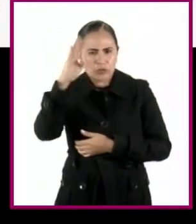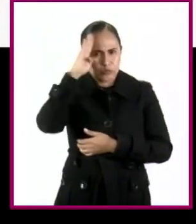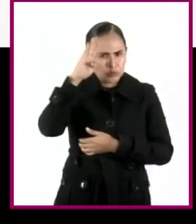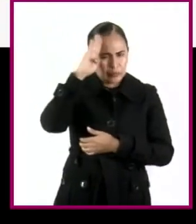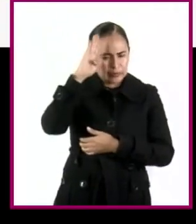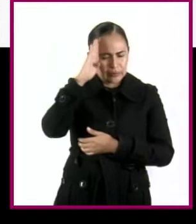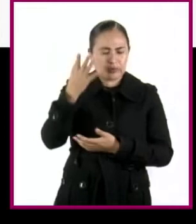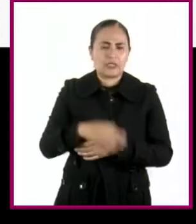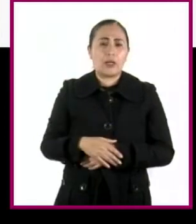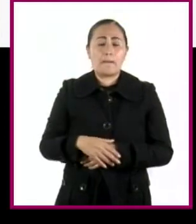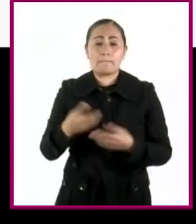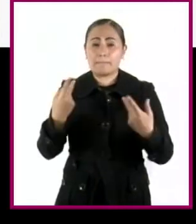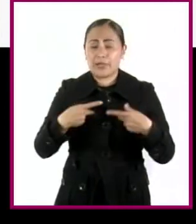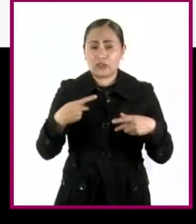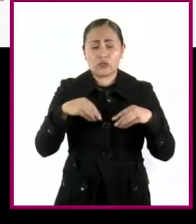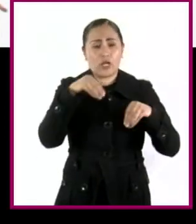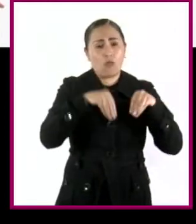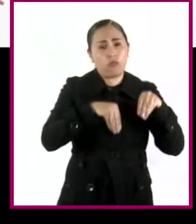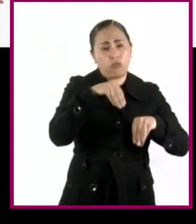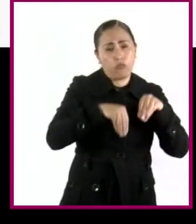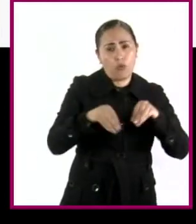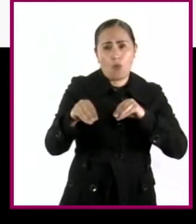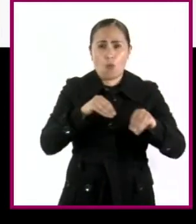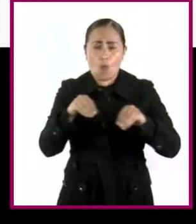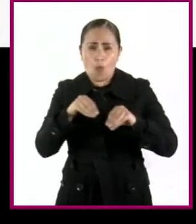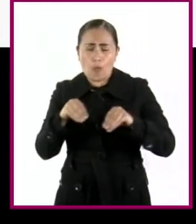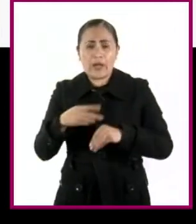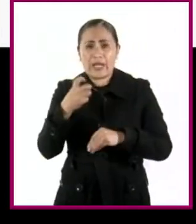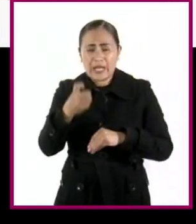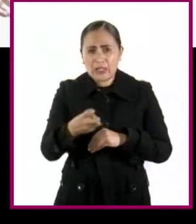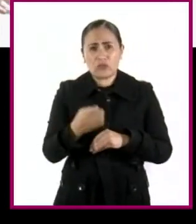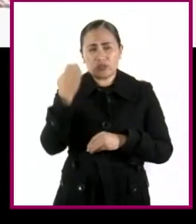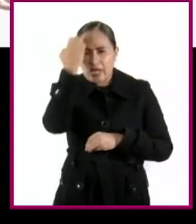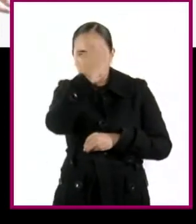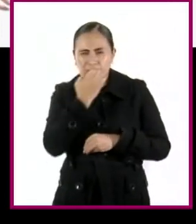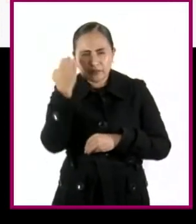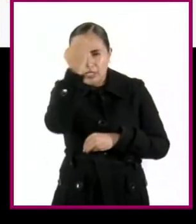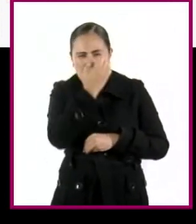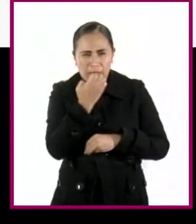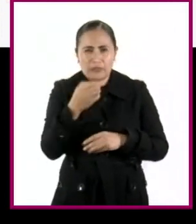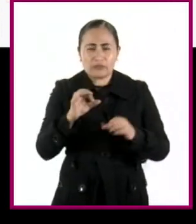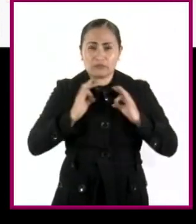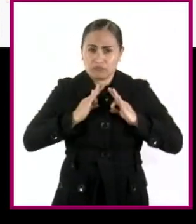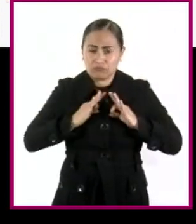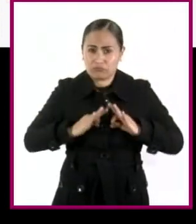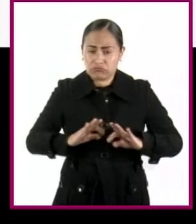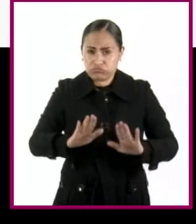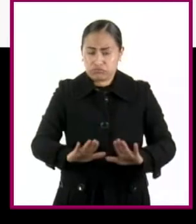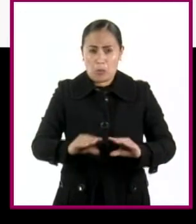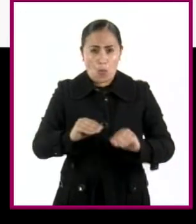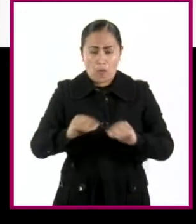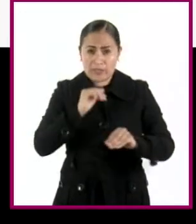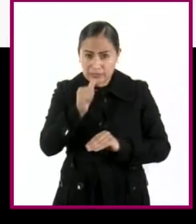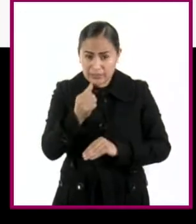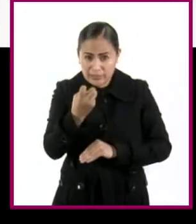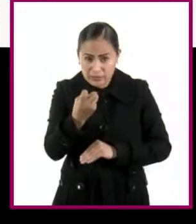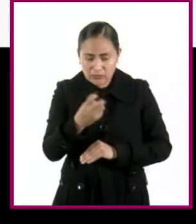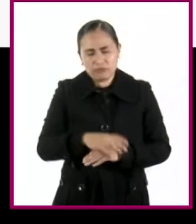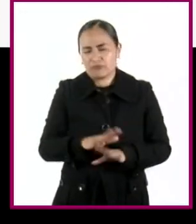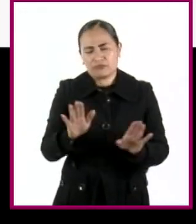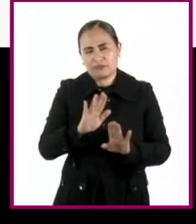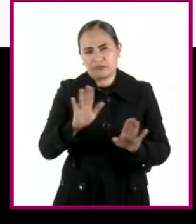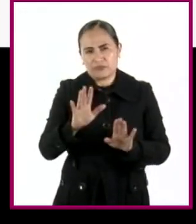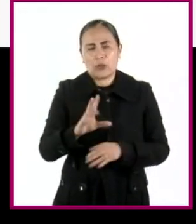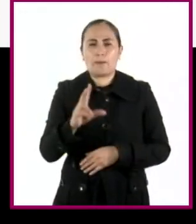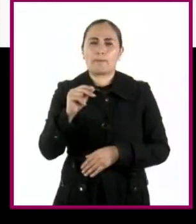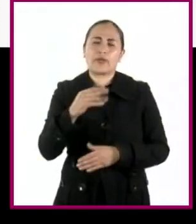los danzantes no pueden estar quietecitos para un examen de esta índole. Pero dentro de esas deducciones se menciona